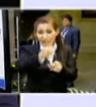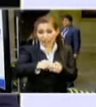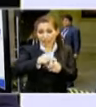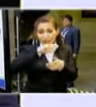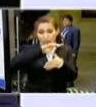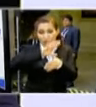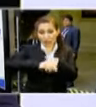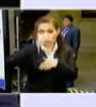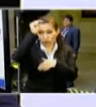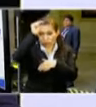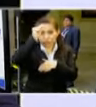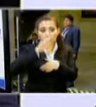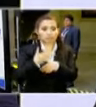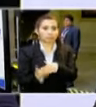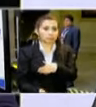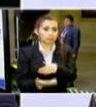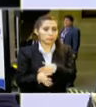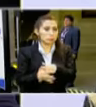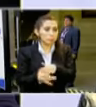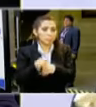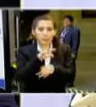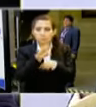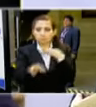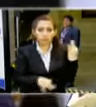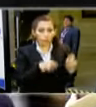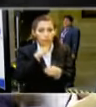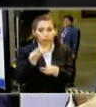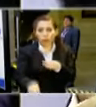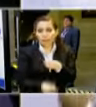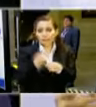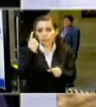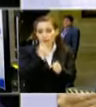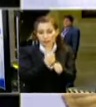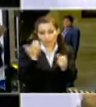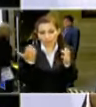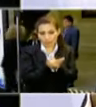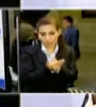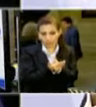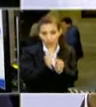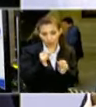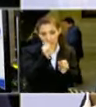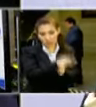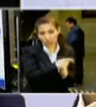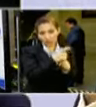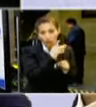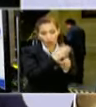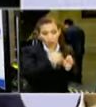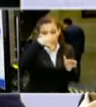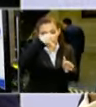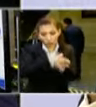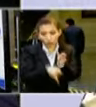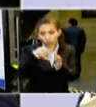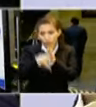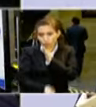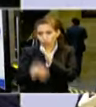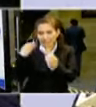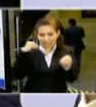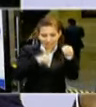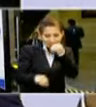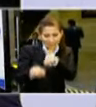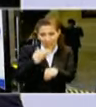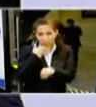Norte. Ciertamente todo lo que dio en su primera versión tiene que ser profundizado y armado de